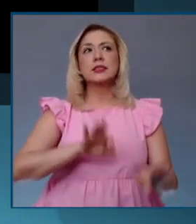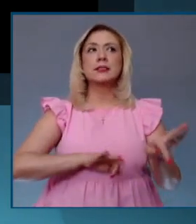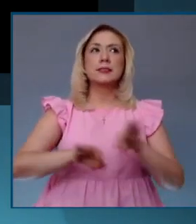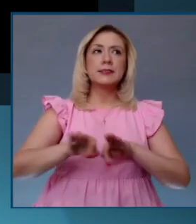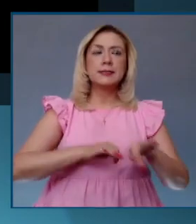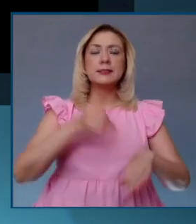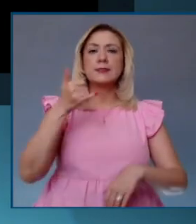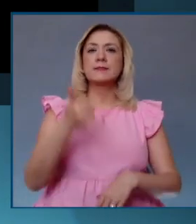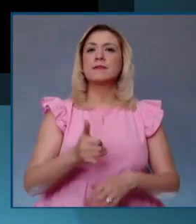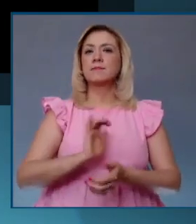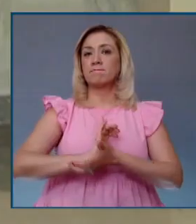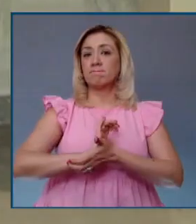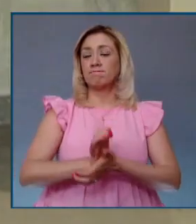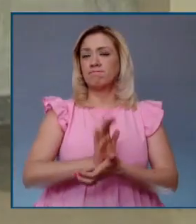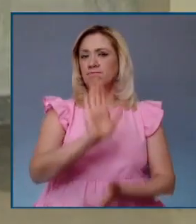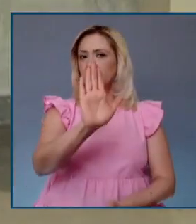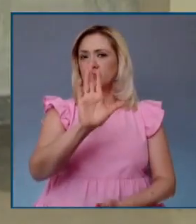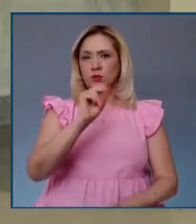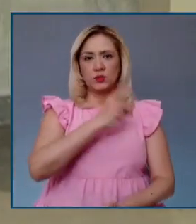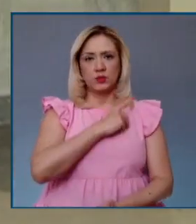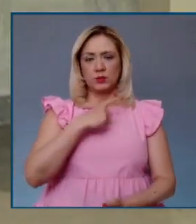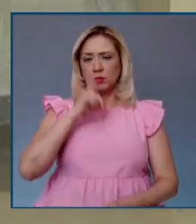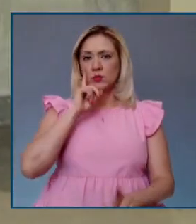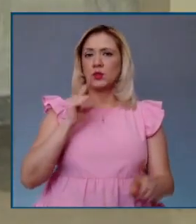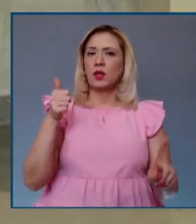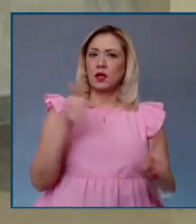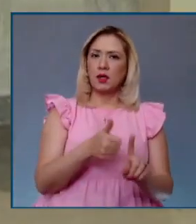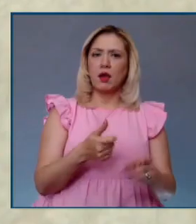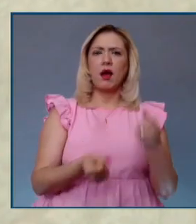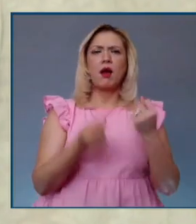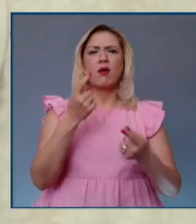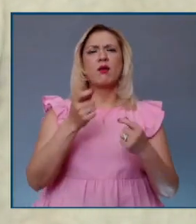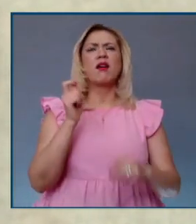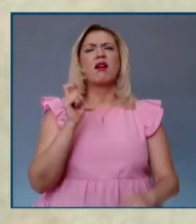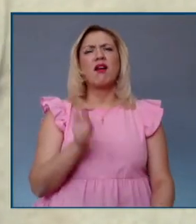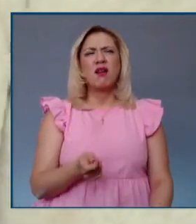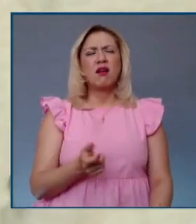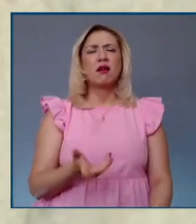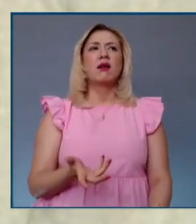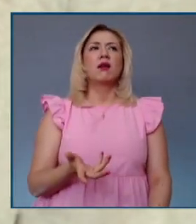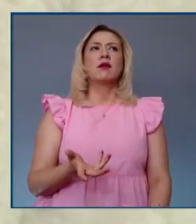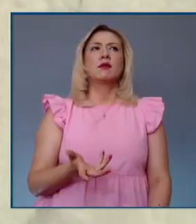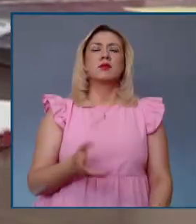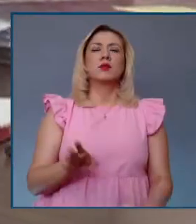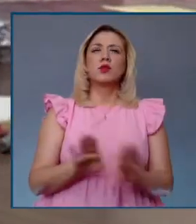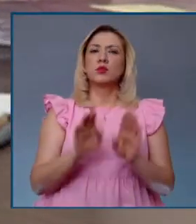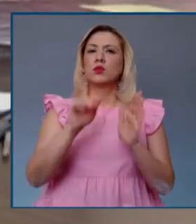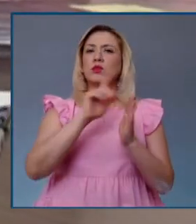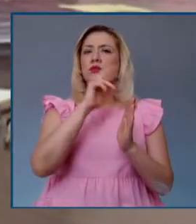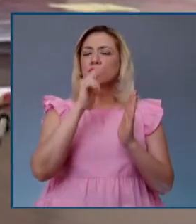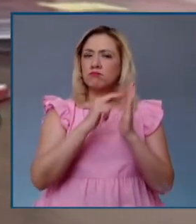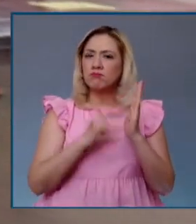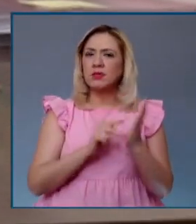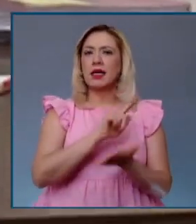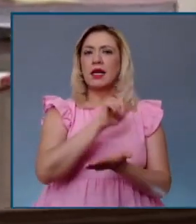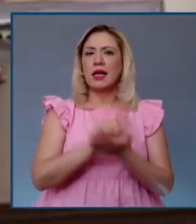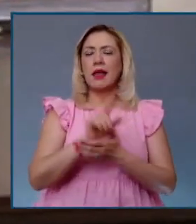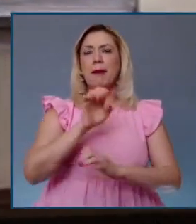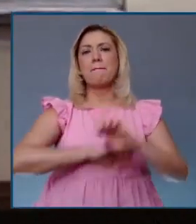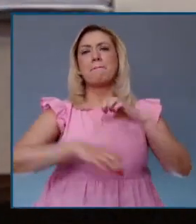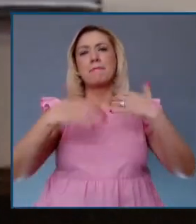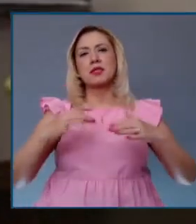por razones de género. Algunos aspectos que aborda son políticas de igualdad de género en las empresas, medidas para evitar